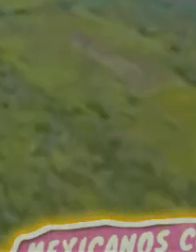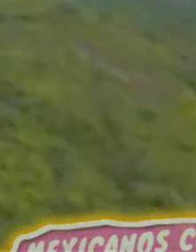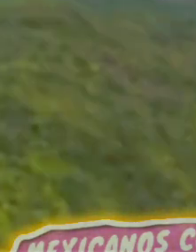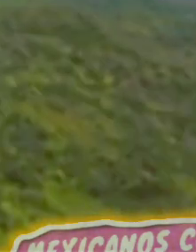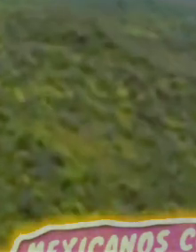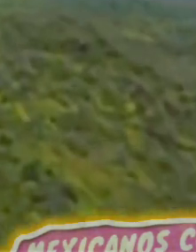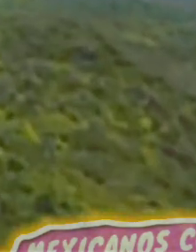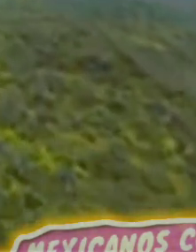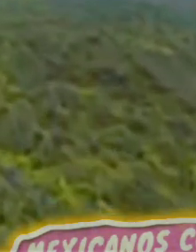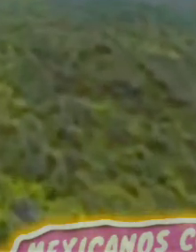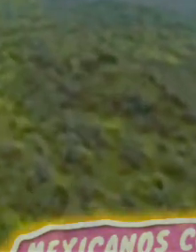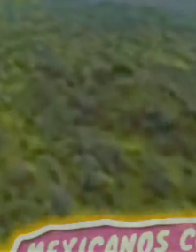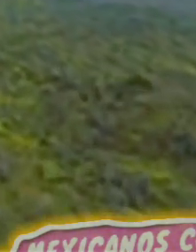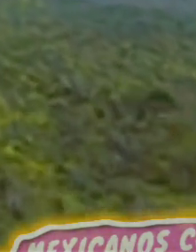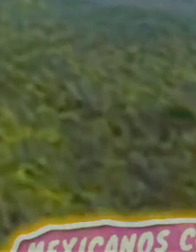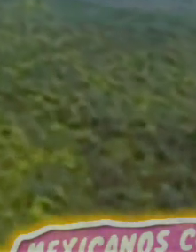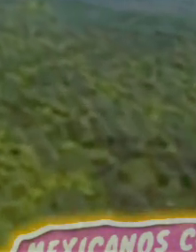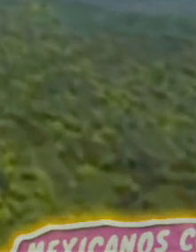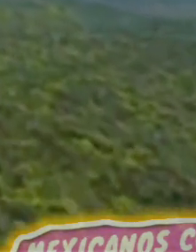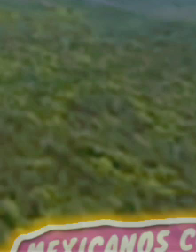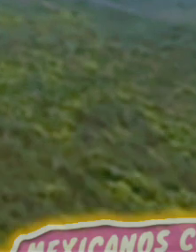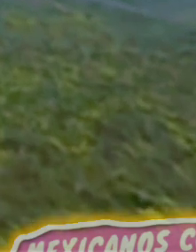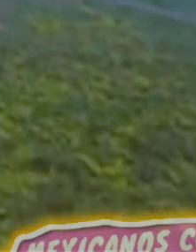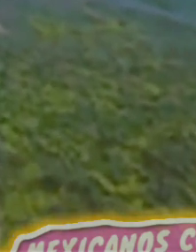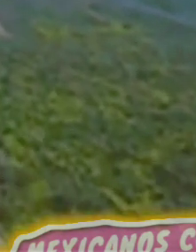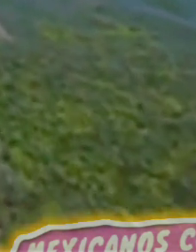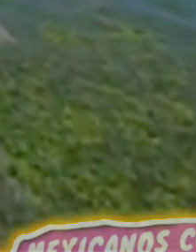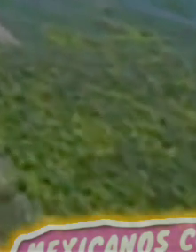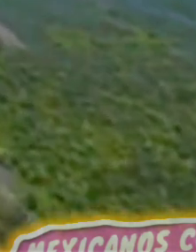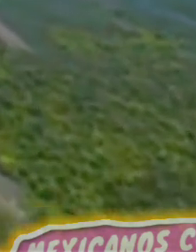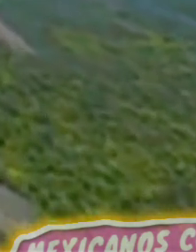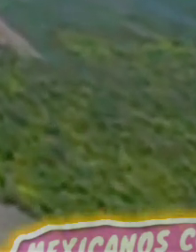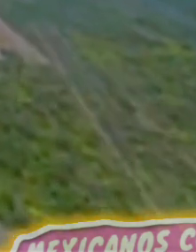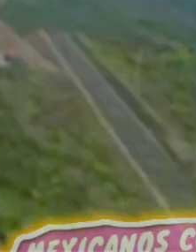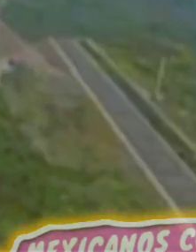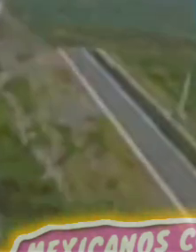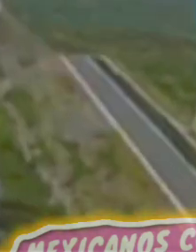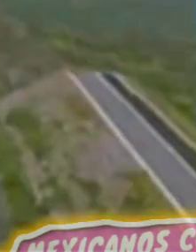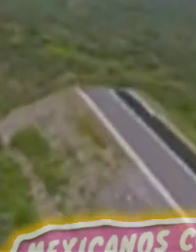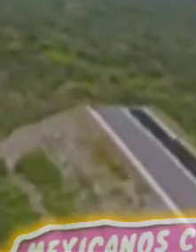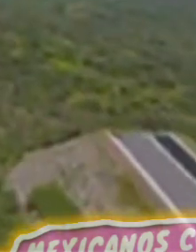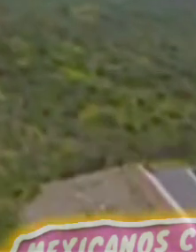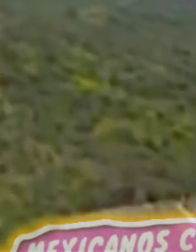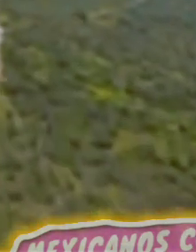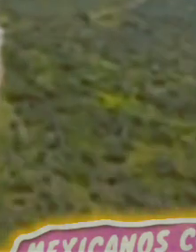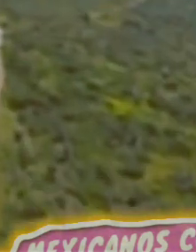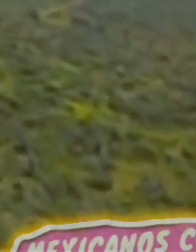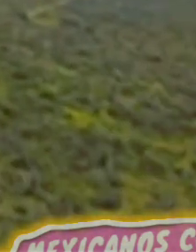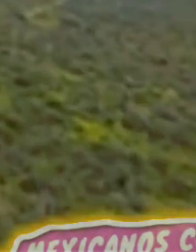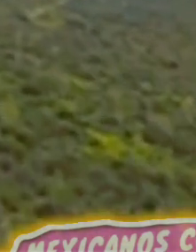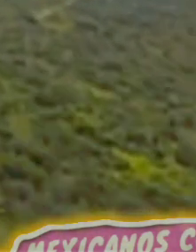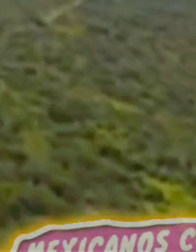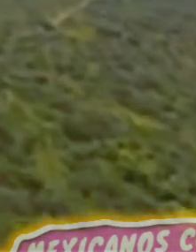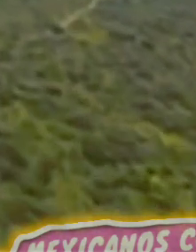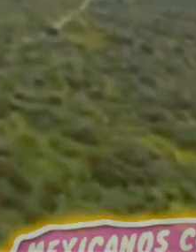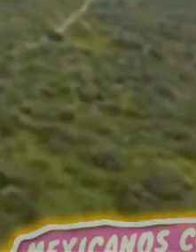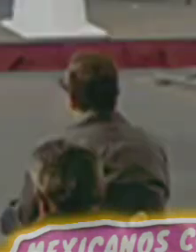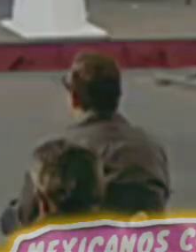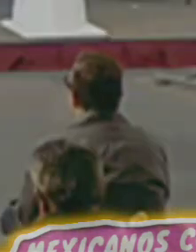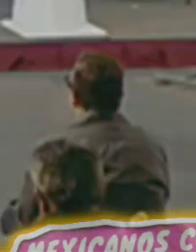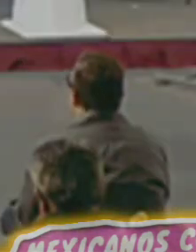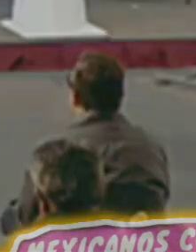modernización de carriles en estos 51 kilómetros. En realidad el tramo completo son cerca de 100 kilómetros. La